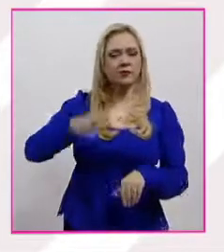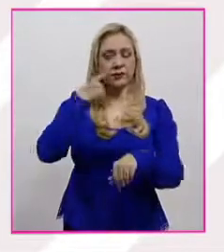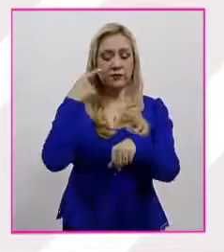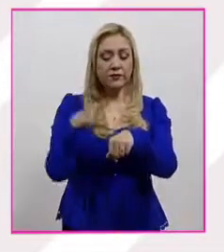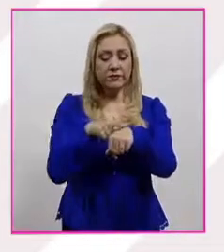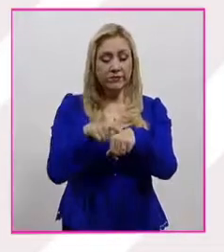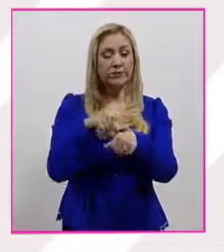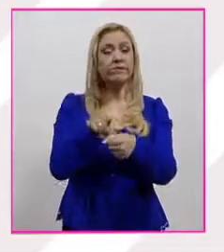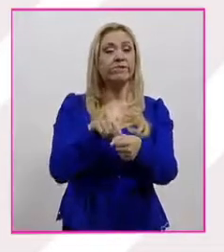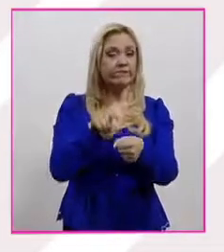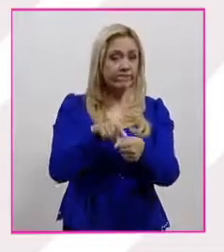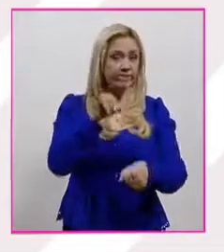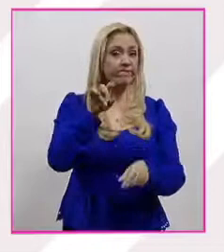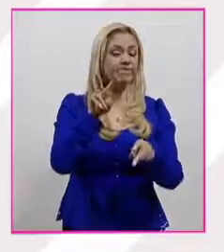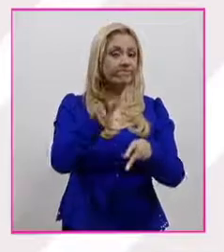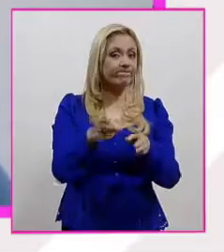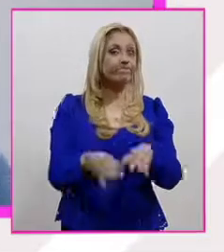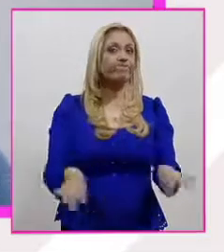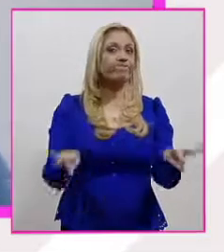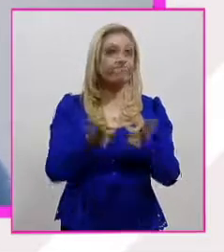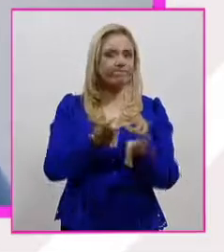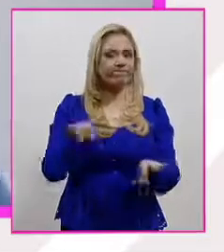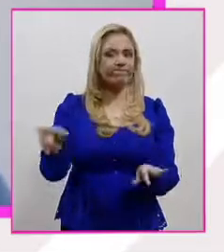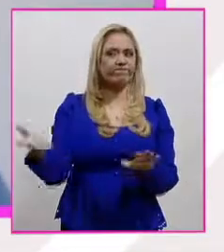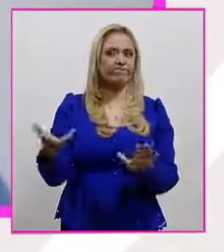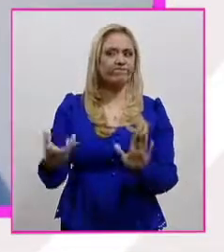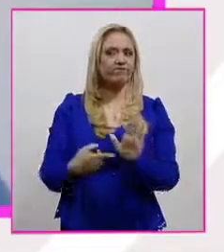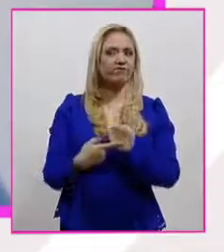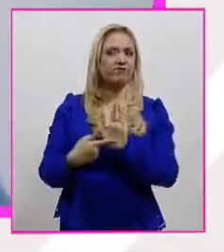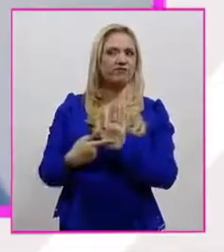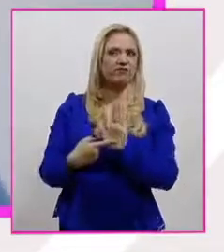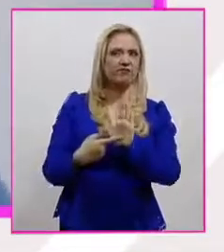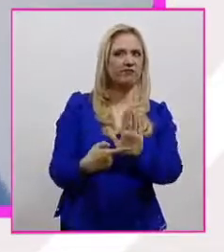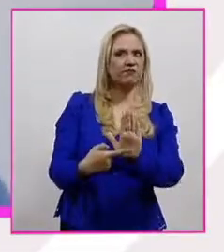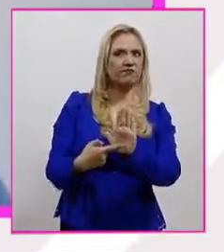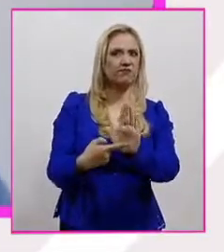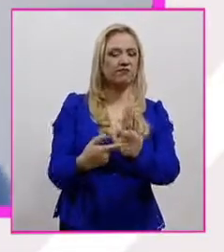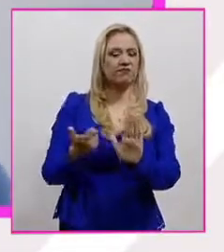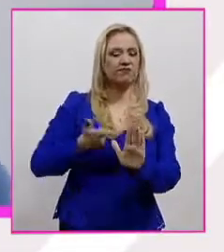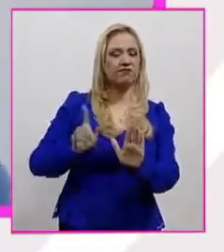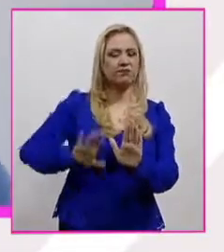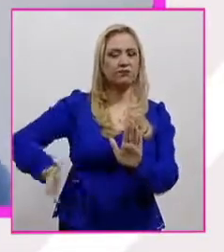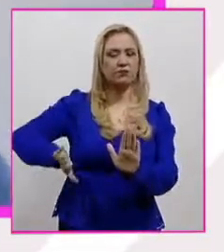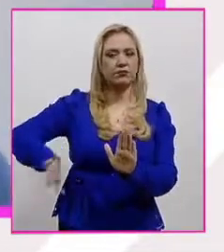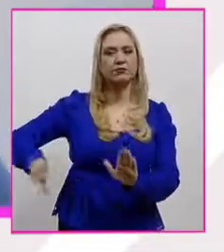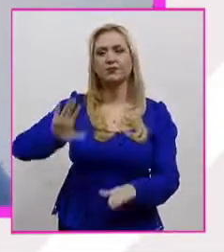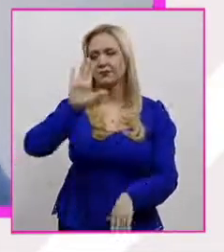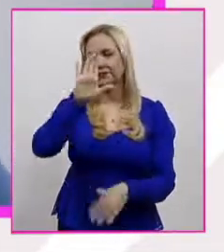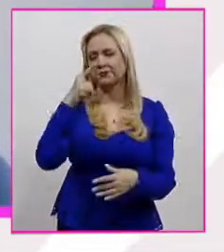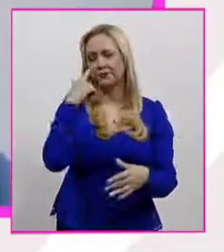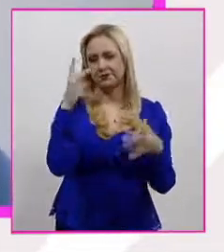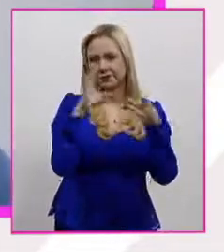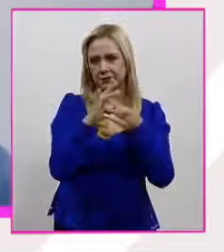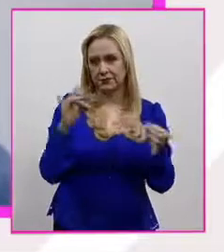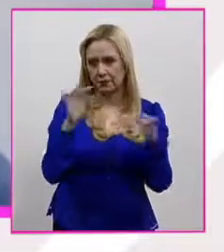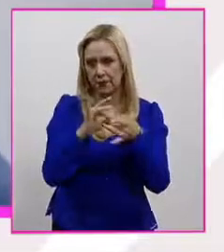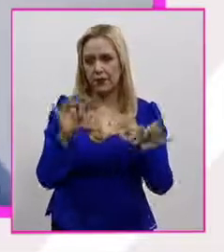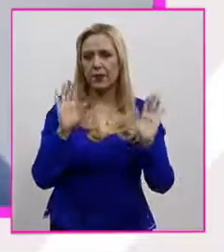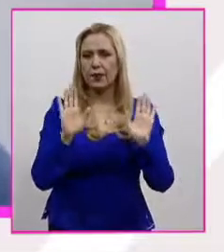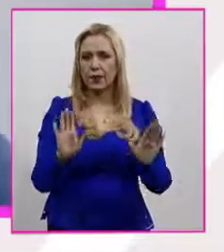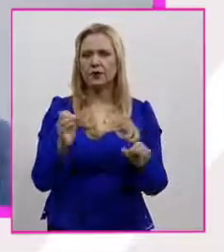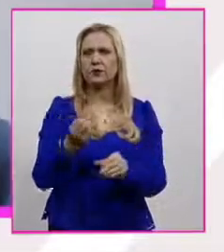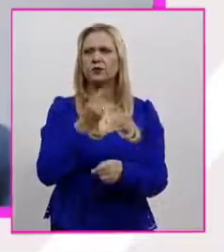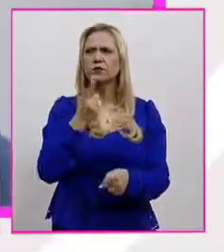Y lo podemos advertir. Y me regreso un poquito a tratar de explicar qué me refiero con esta alta desigualdad de